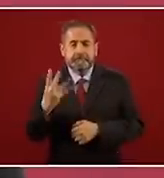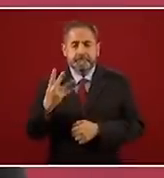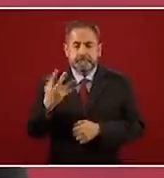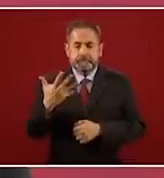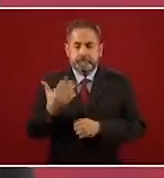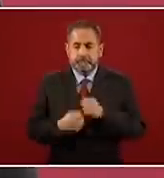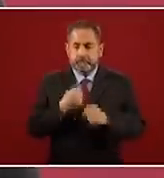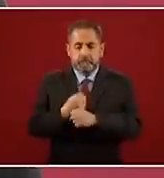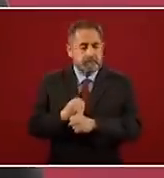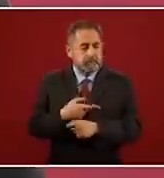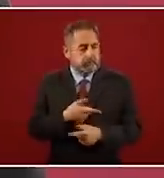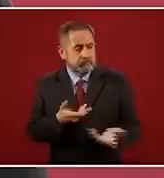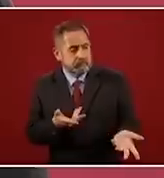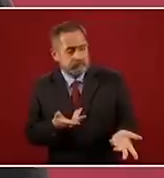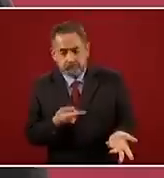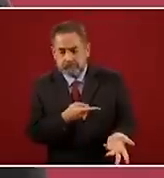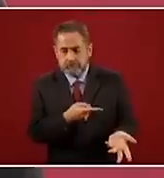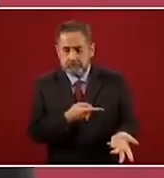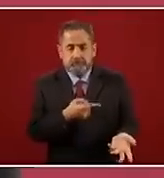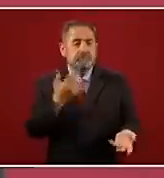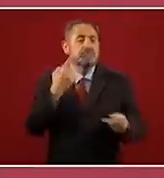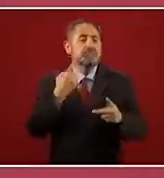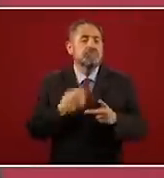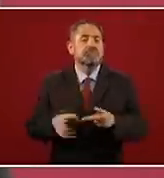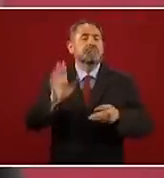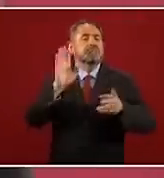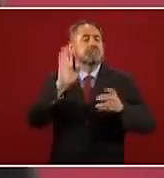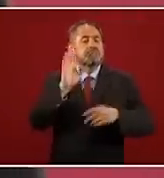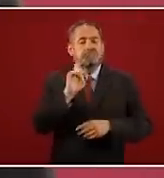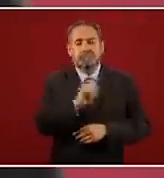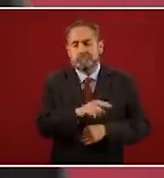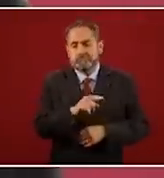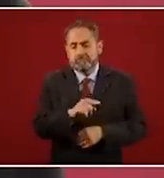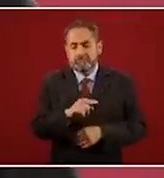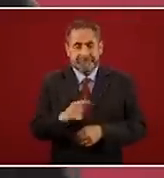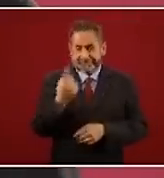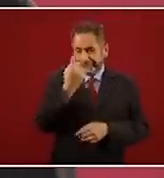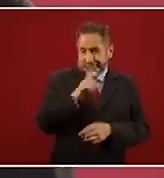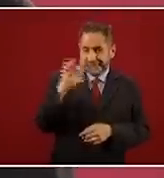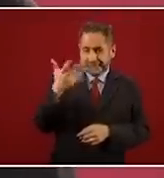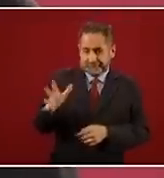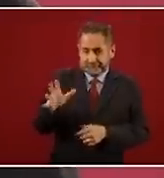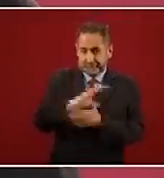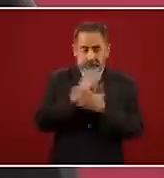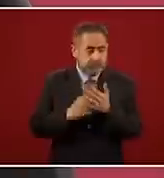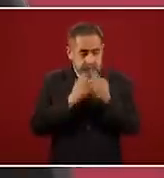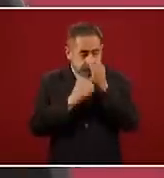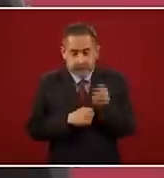4 o 5 años y apenas de los 110 contratos,